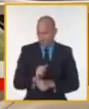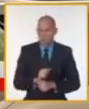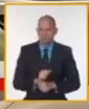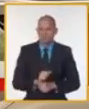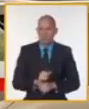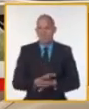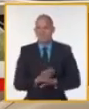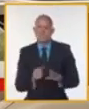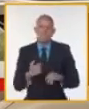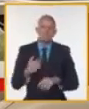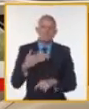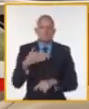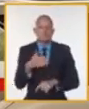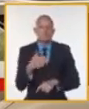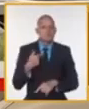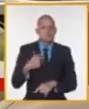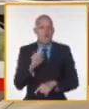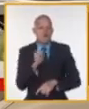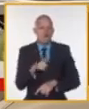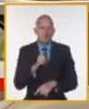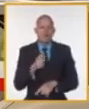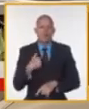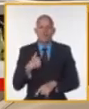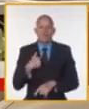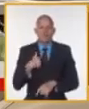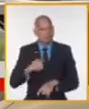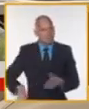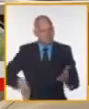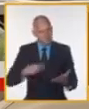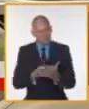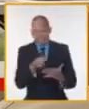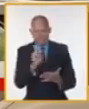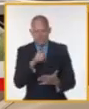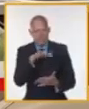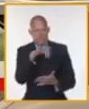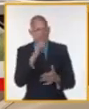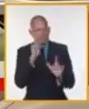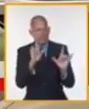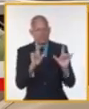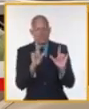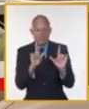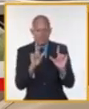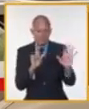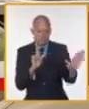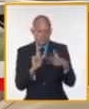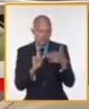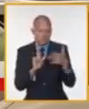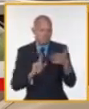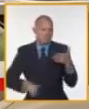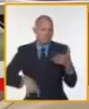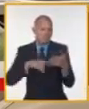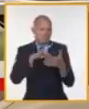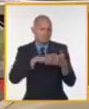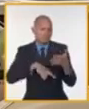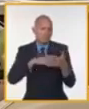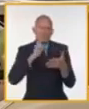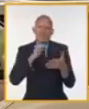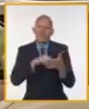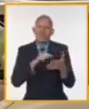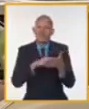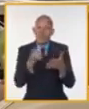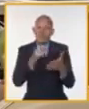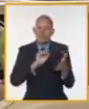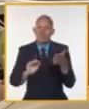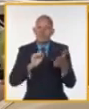comerciales actualizadas, que es un requisito donde usted tiene entonces que tener el acceso al pago electrónico, y persisten hoy entonces